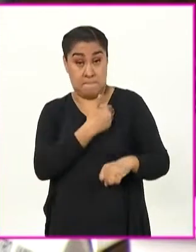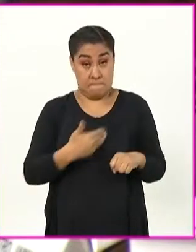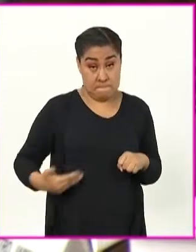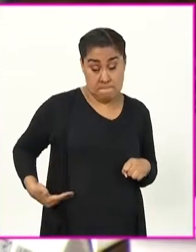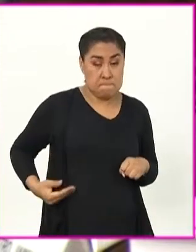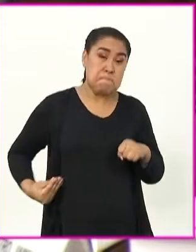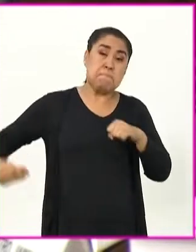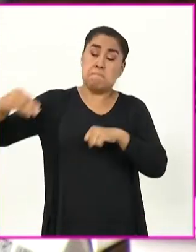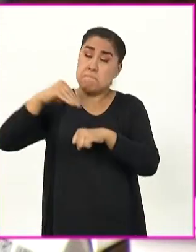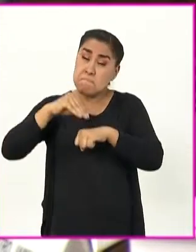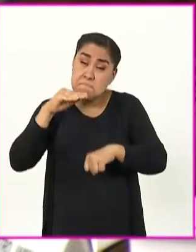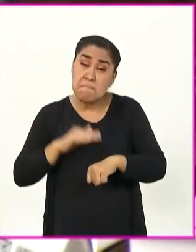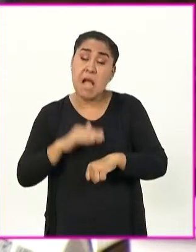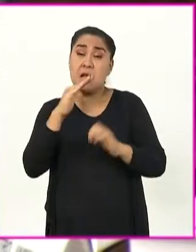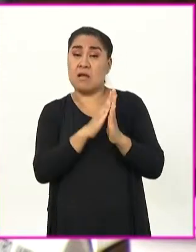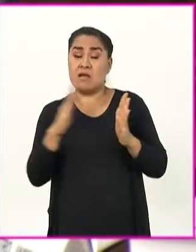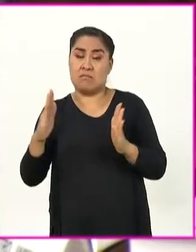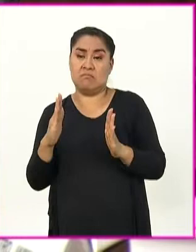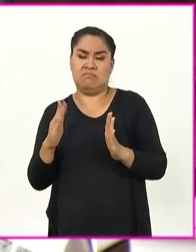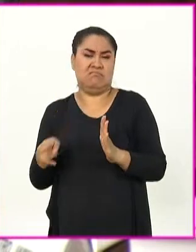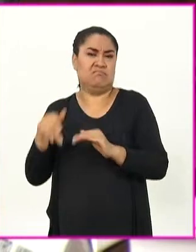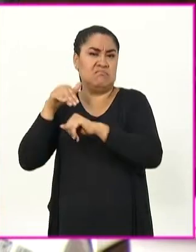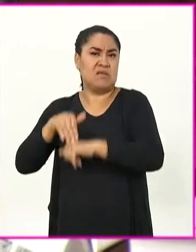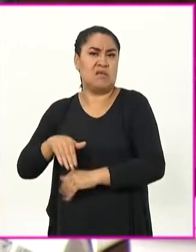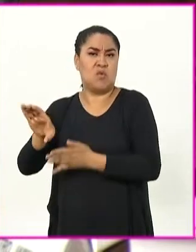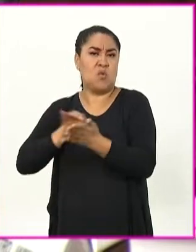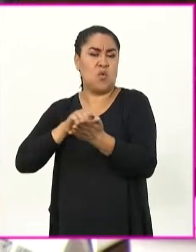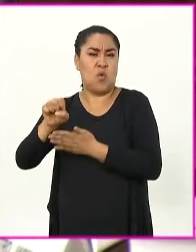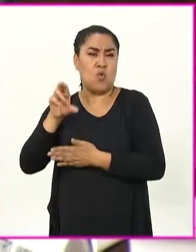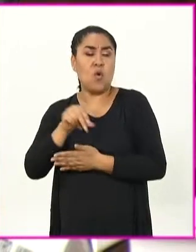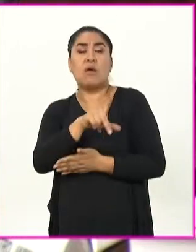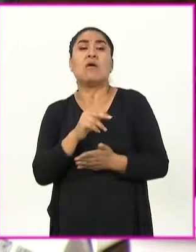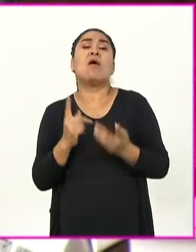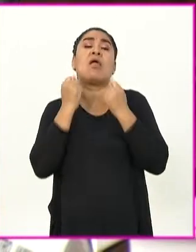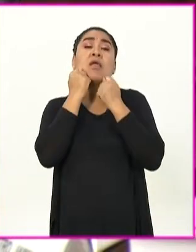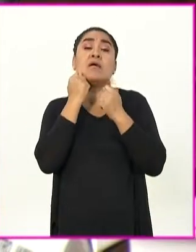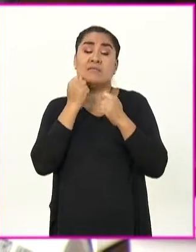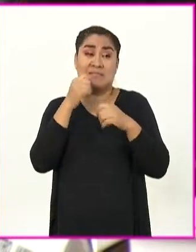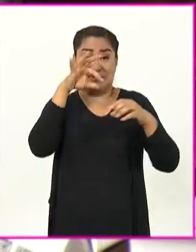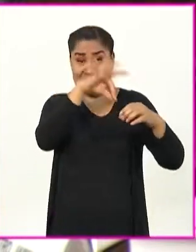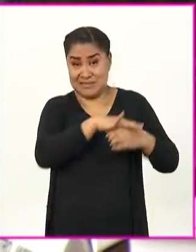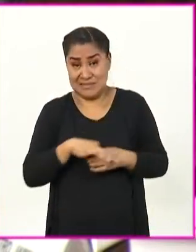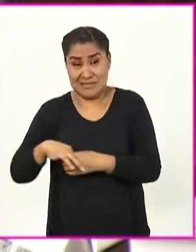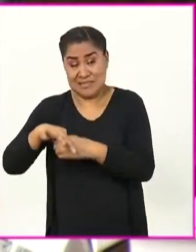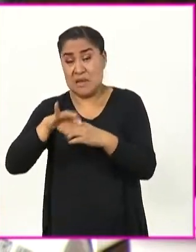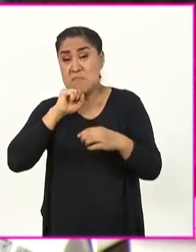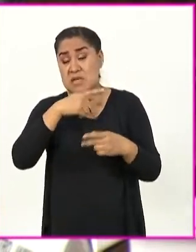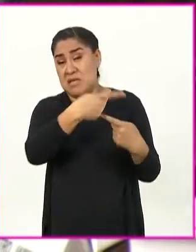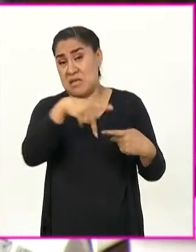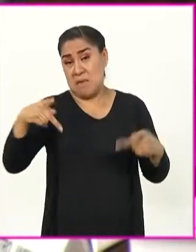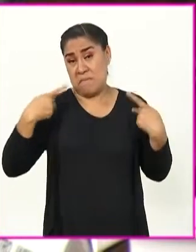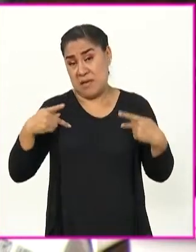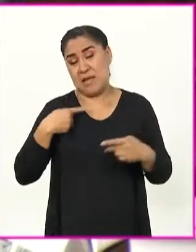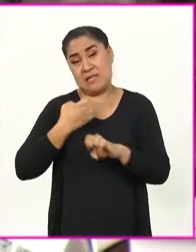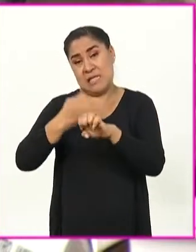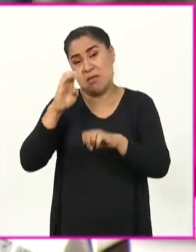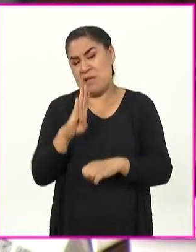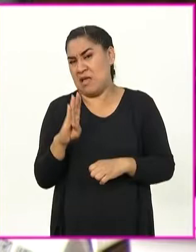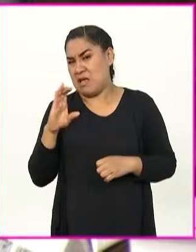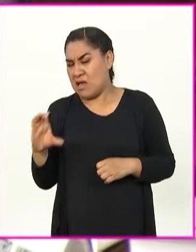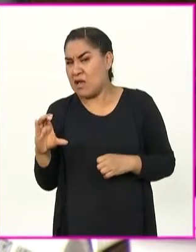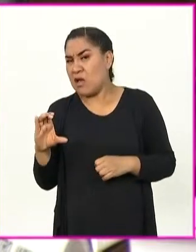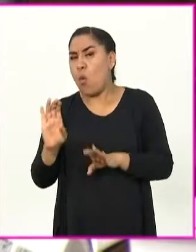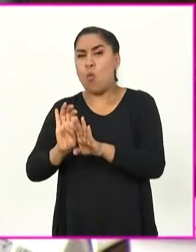en contra de la constitución de ampliar un mandato en contra del sufragio emitido por las ciudadanas y los ciudadanos del estado baja california